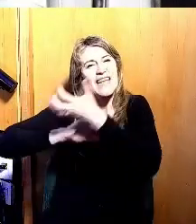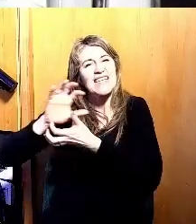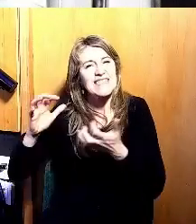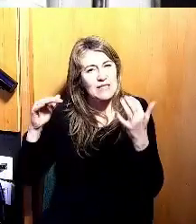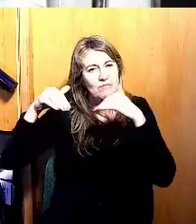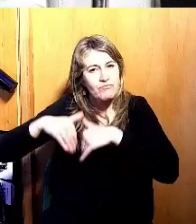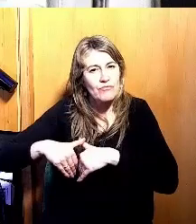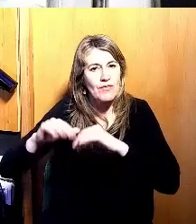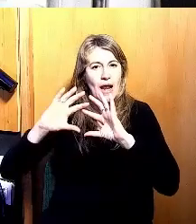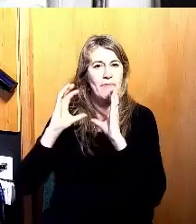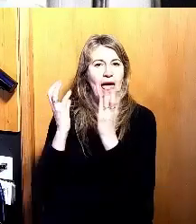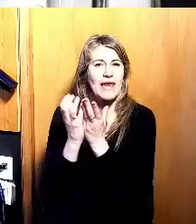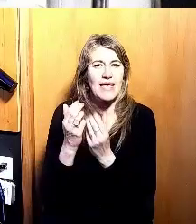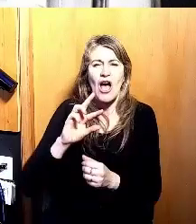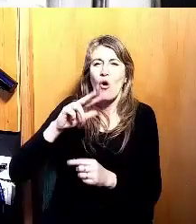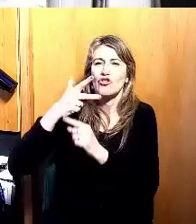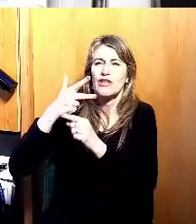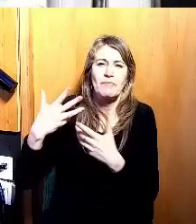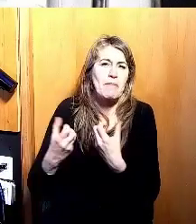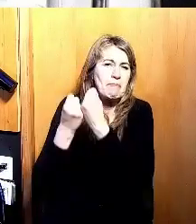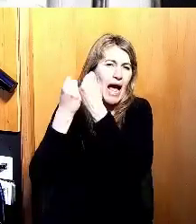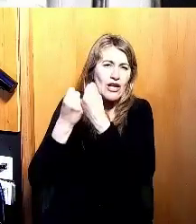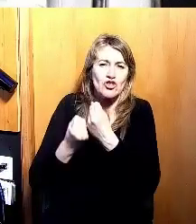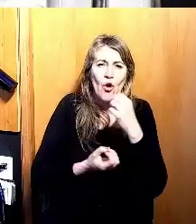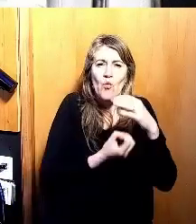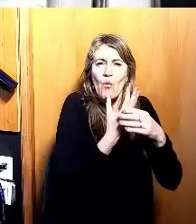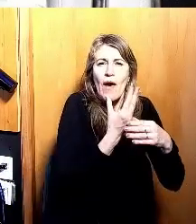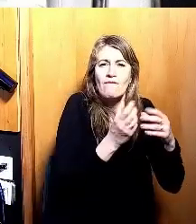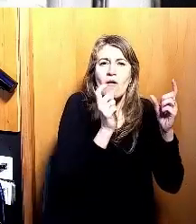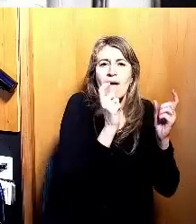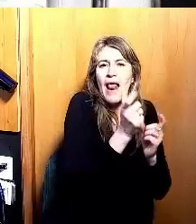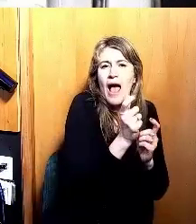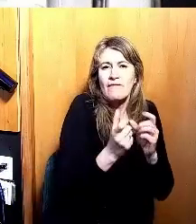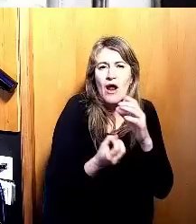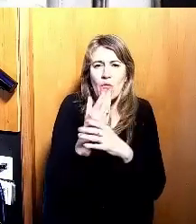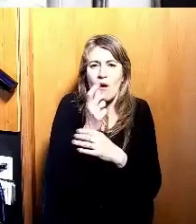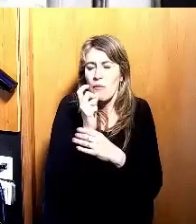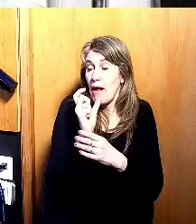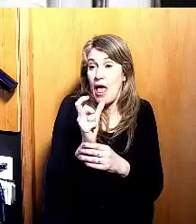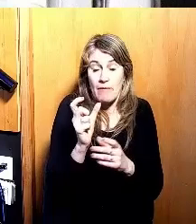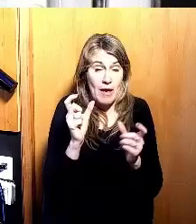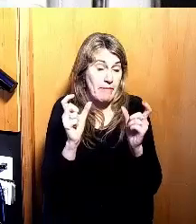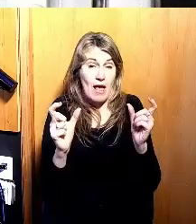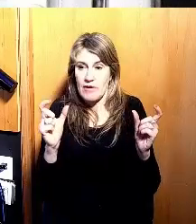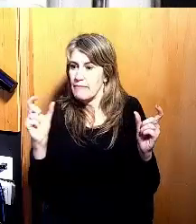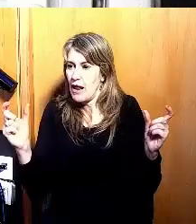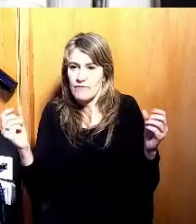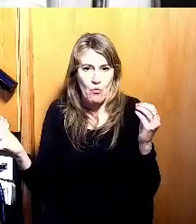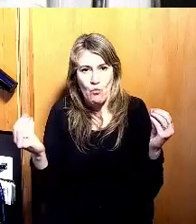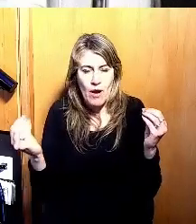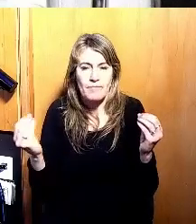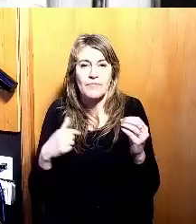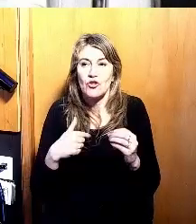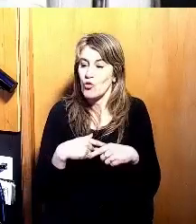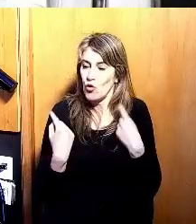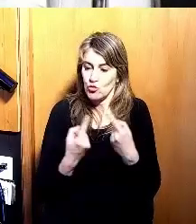muchos términos nuevos en pocos años. Entonces entendíamos que parte de lo que tenía que hacer la organización